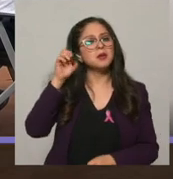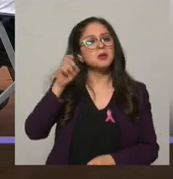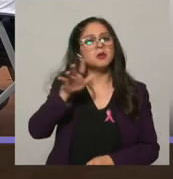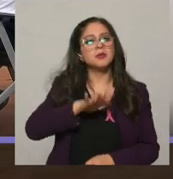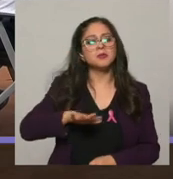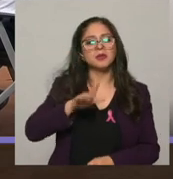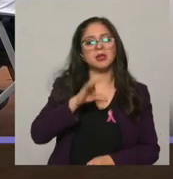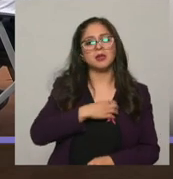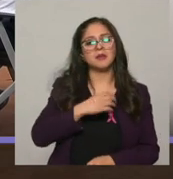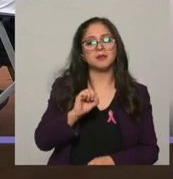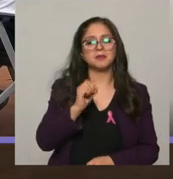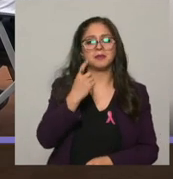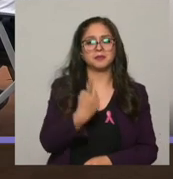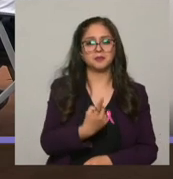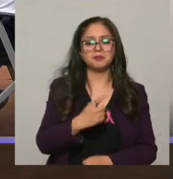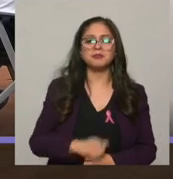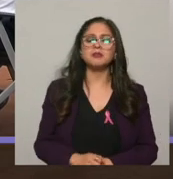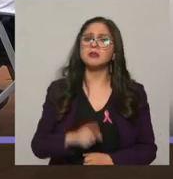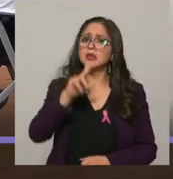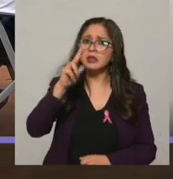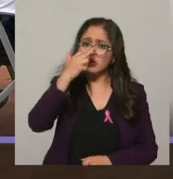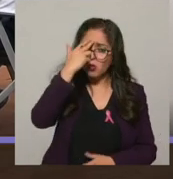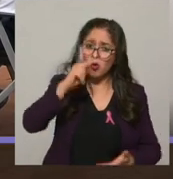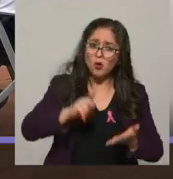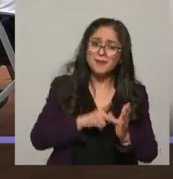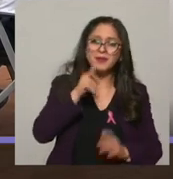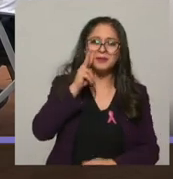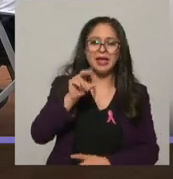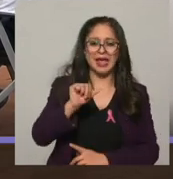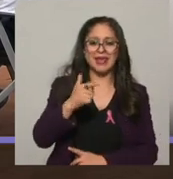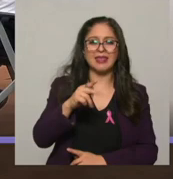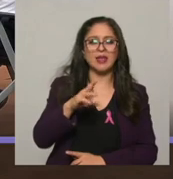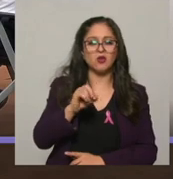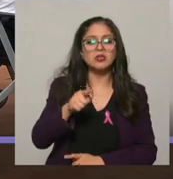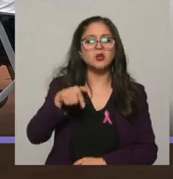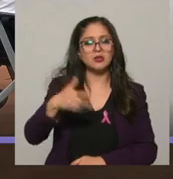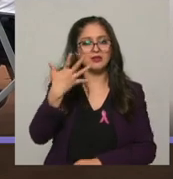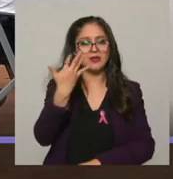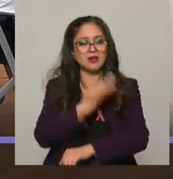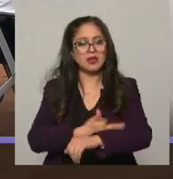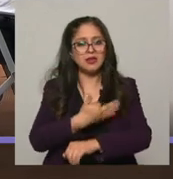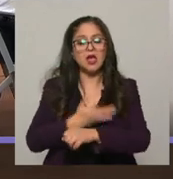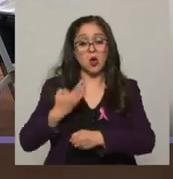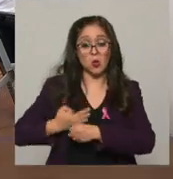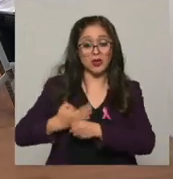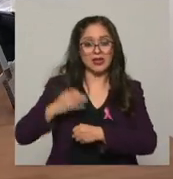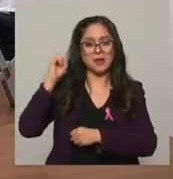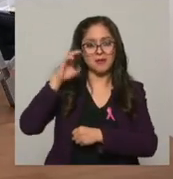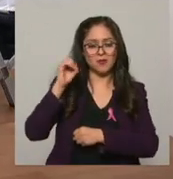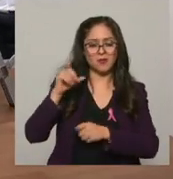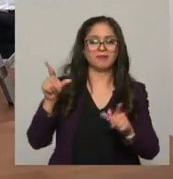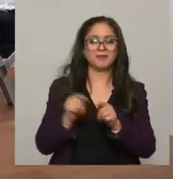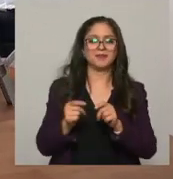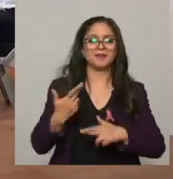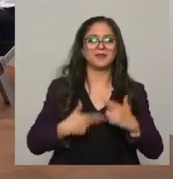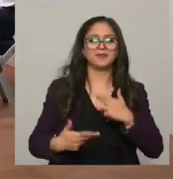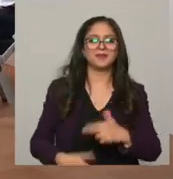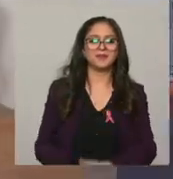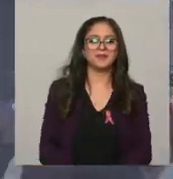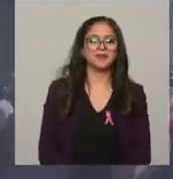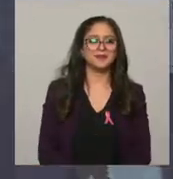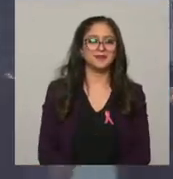desde los estudios de Capital 21. Les recuerdo, la retransmisión del programa es a las 5 de la tarde. Estamos en vivo ahora, no se vayan.